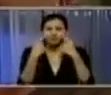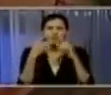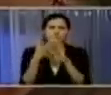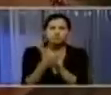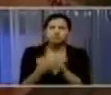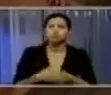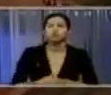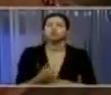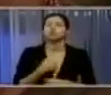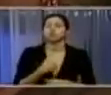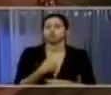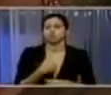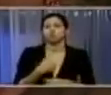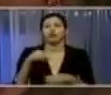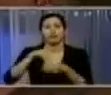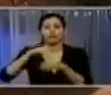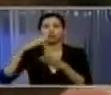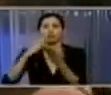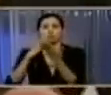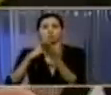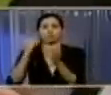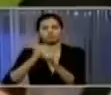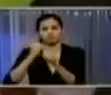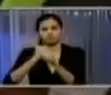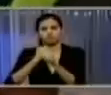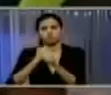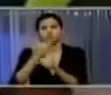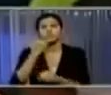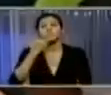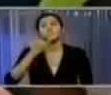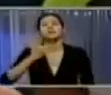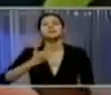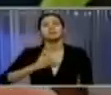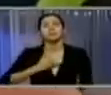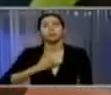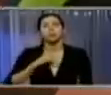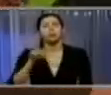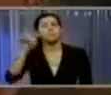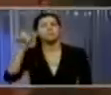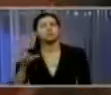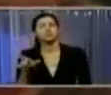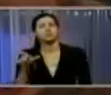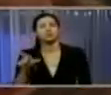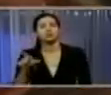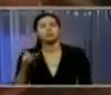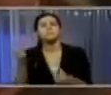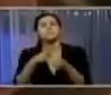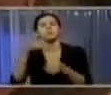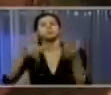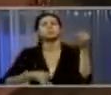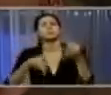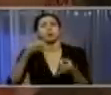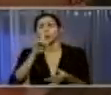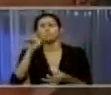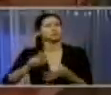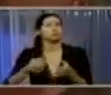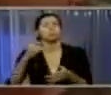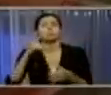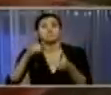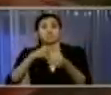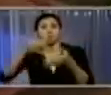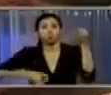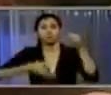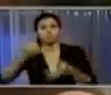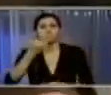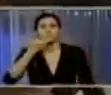Yo estoy en la escuela Mercedes Santana. Me llamó la persona de Primero Justicia. Me investigaron